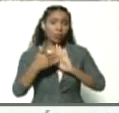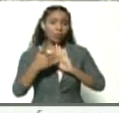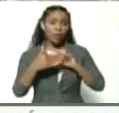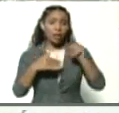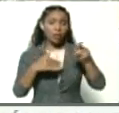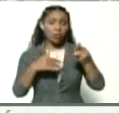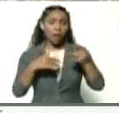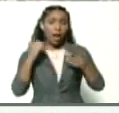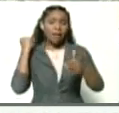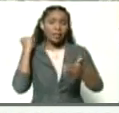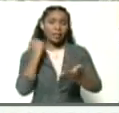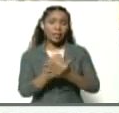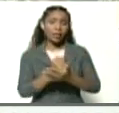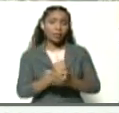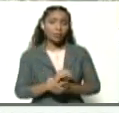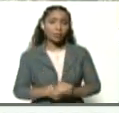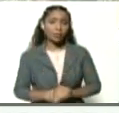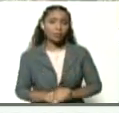Asesinos.